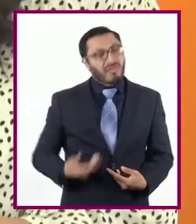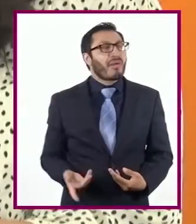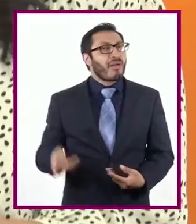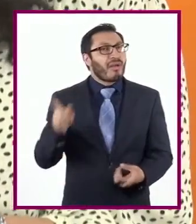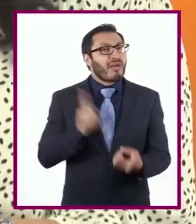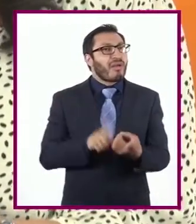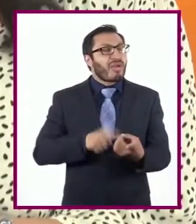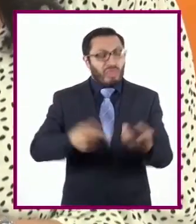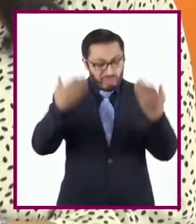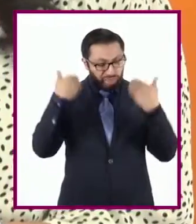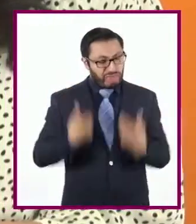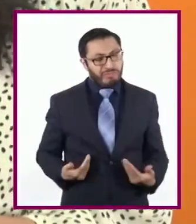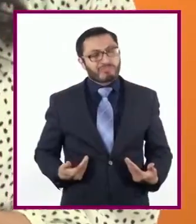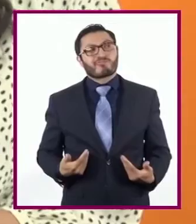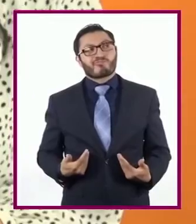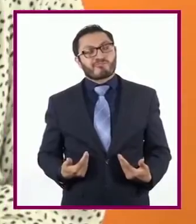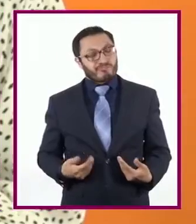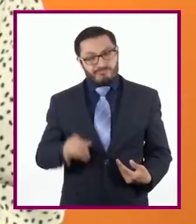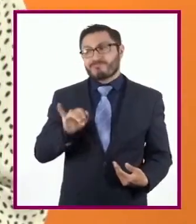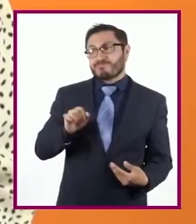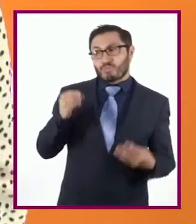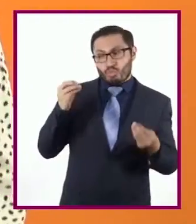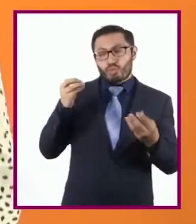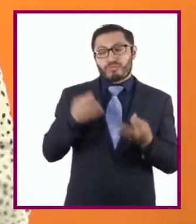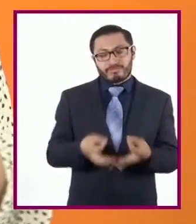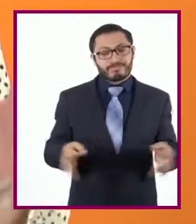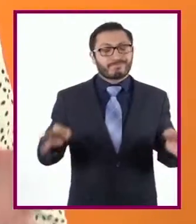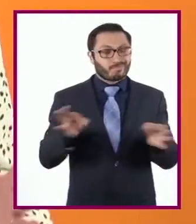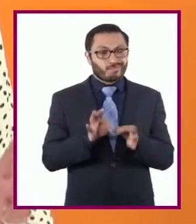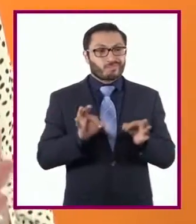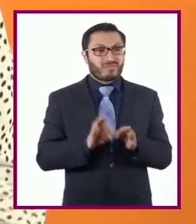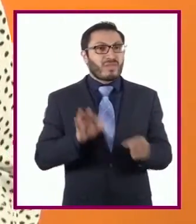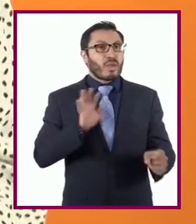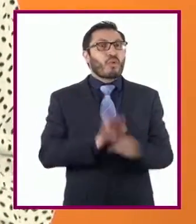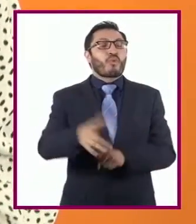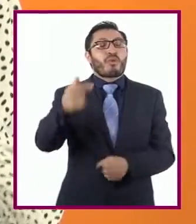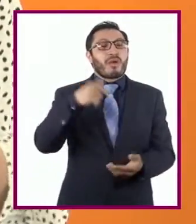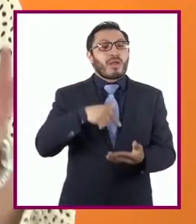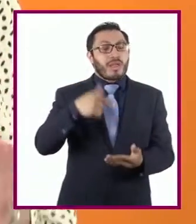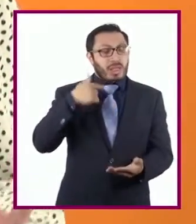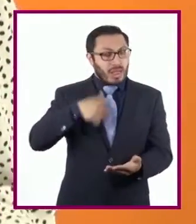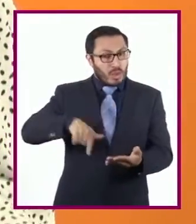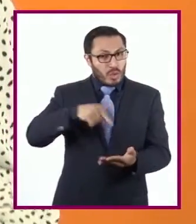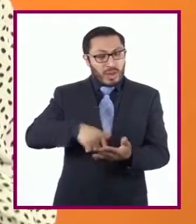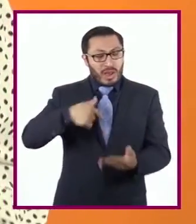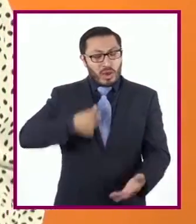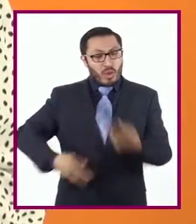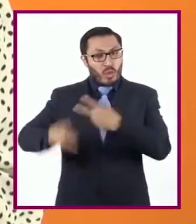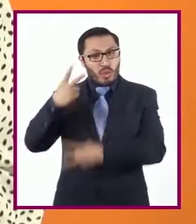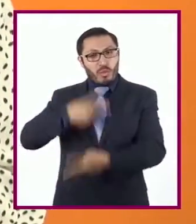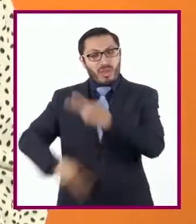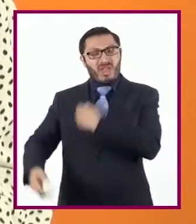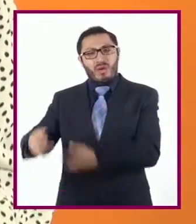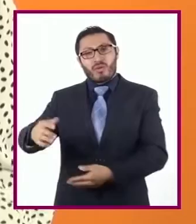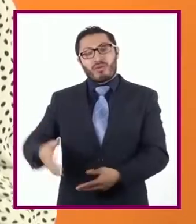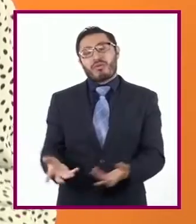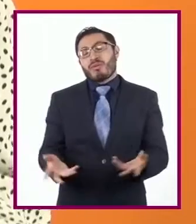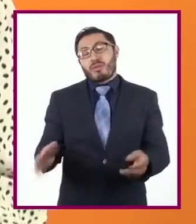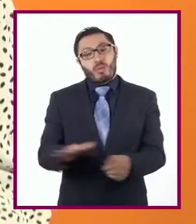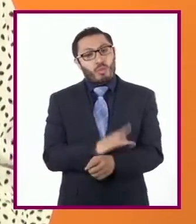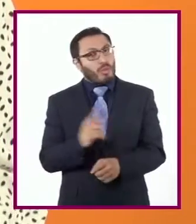es, Mónica. Es muy importante tomar en cuenta de dónde provengo, de dónde soy, porque no es la